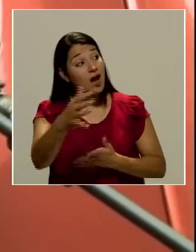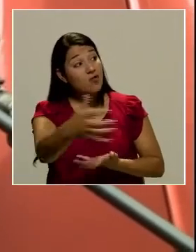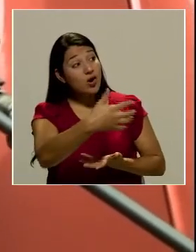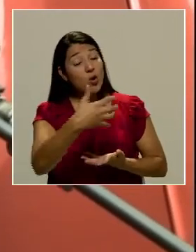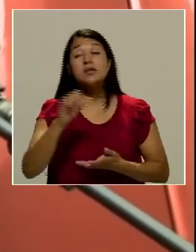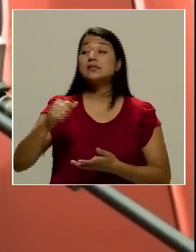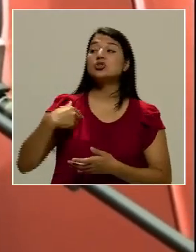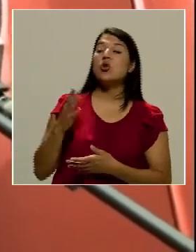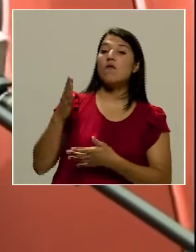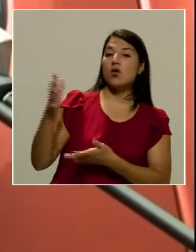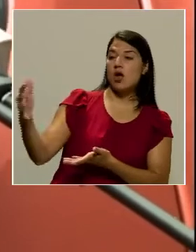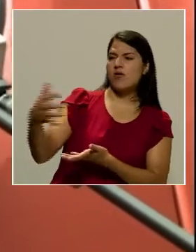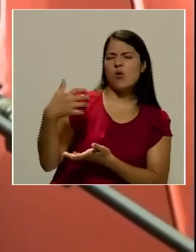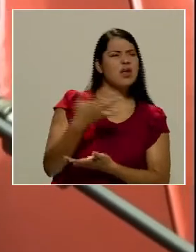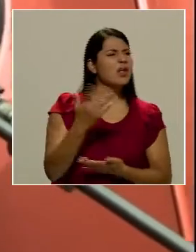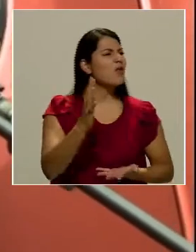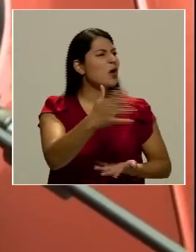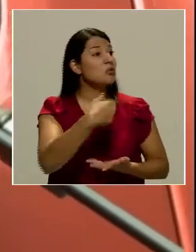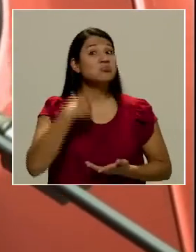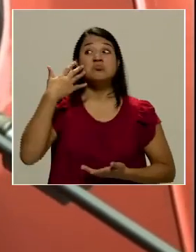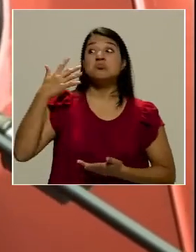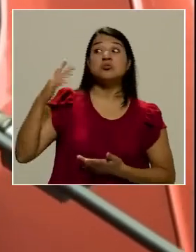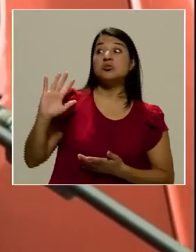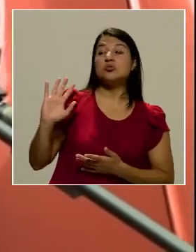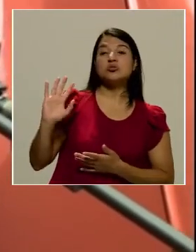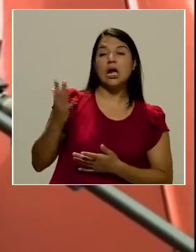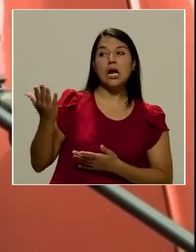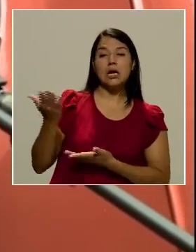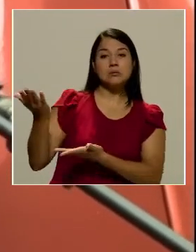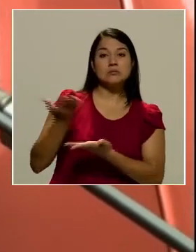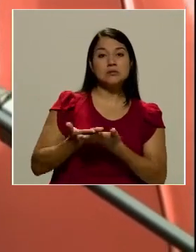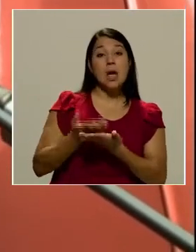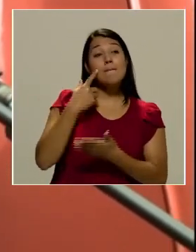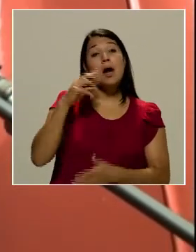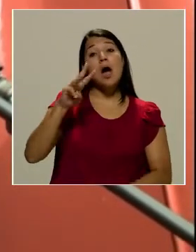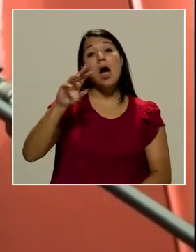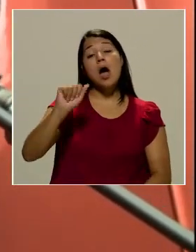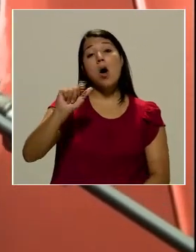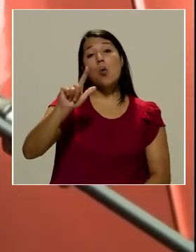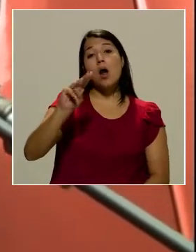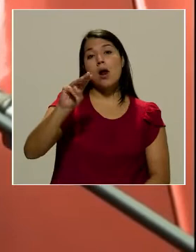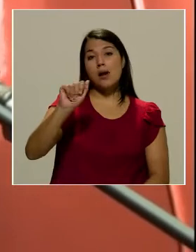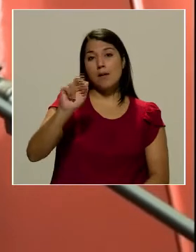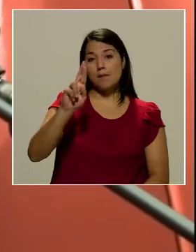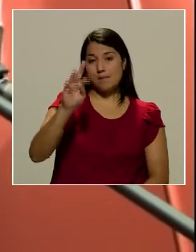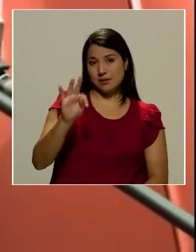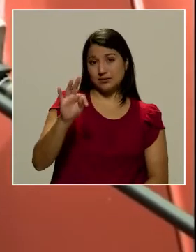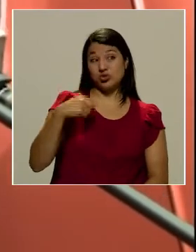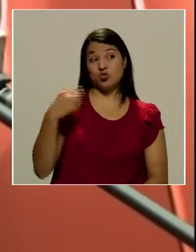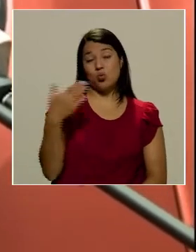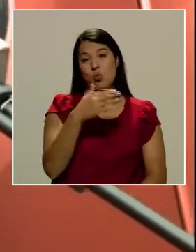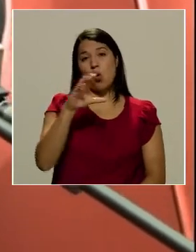iba a recoger? No sé qué carga me iba a echar ahí en Sarmar. ¿Y de ahí para dónde? Para Gormar, para el CEDI, Gormar, aquí para el Coyol.